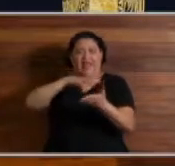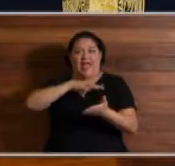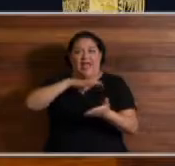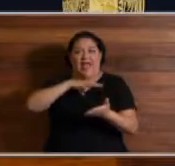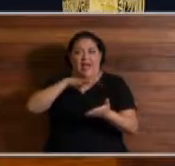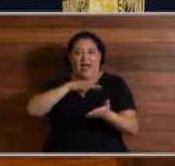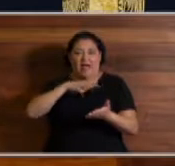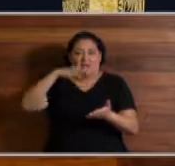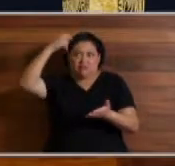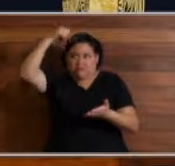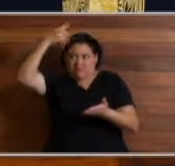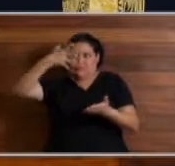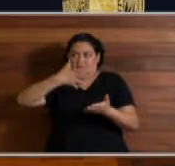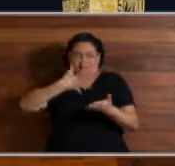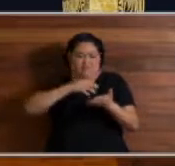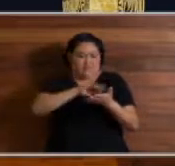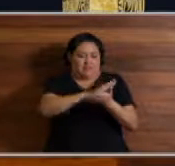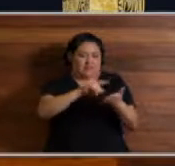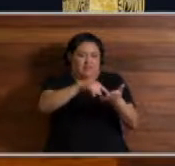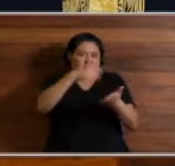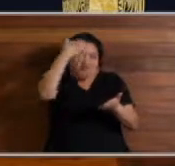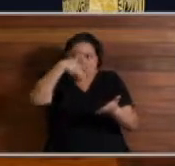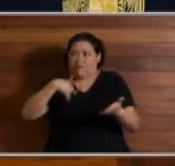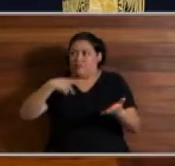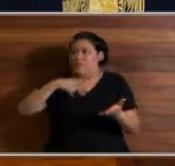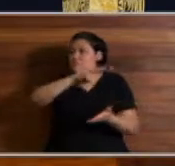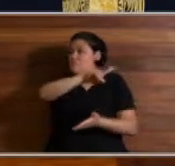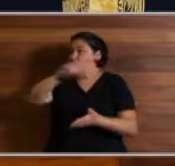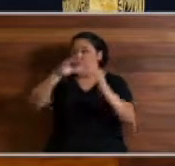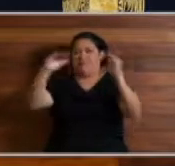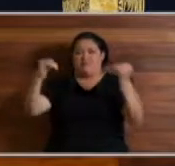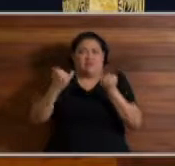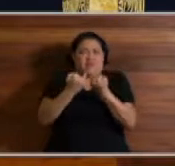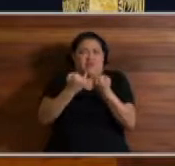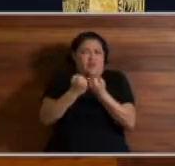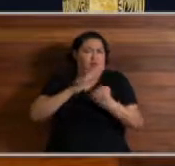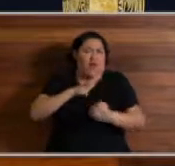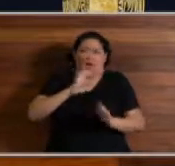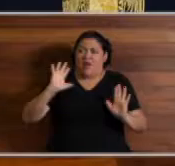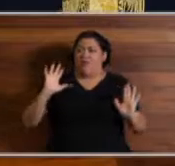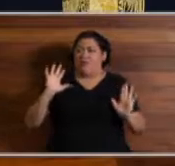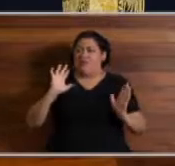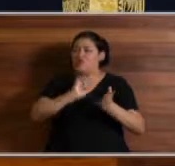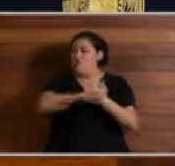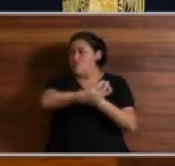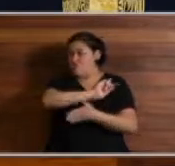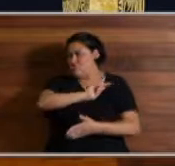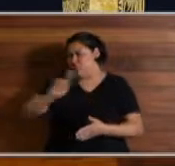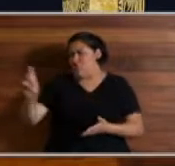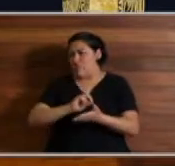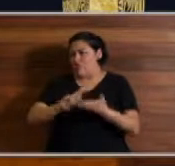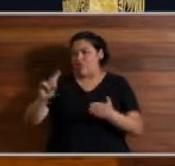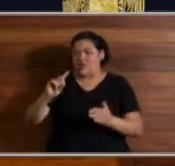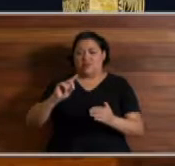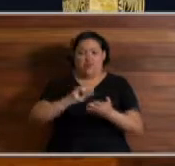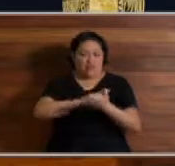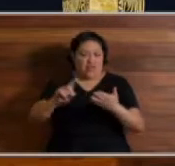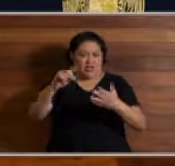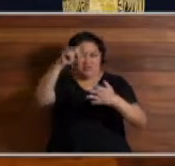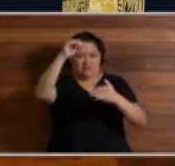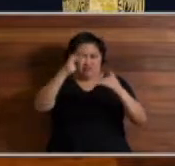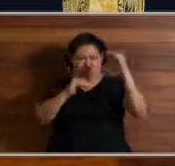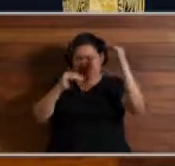teoría que los derechos son iguales. No hay, yo diría, no hay jerarquía